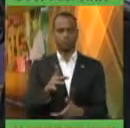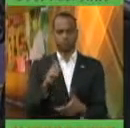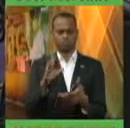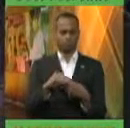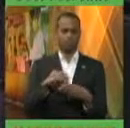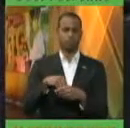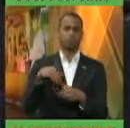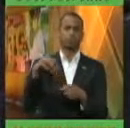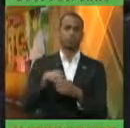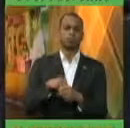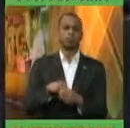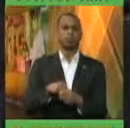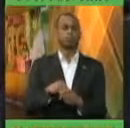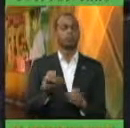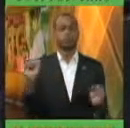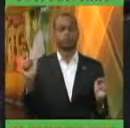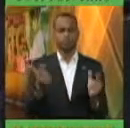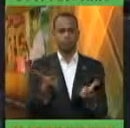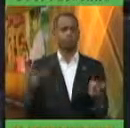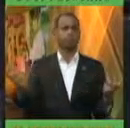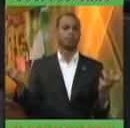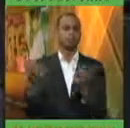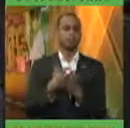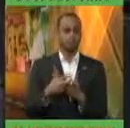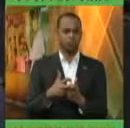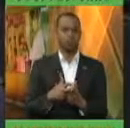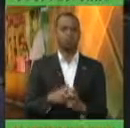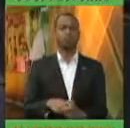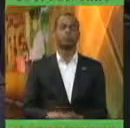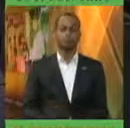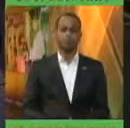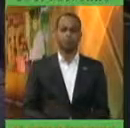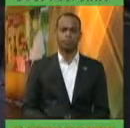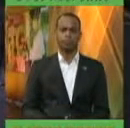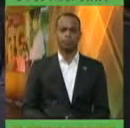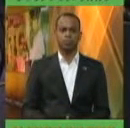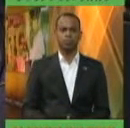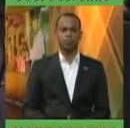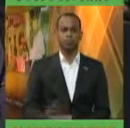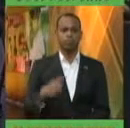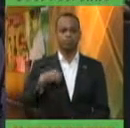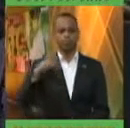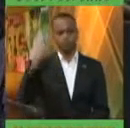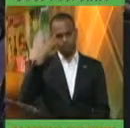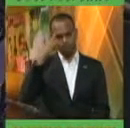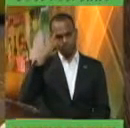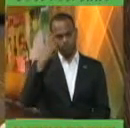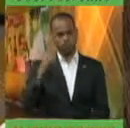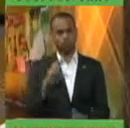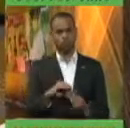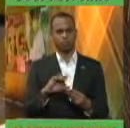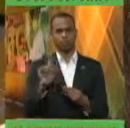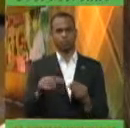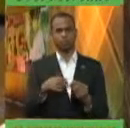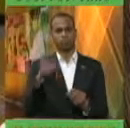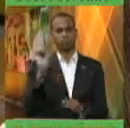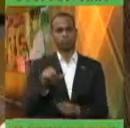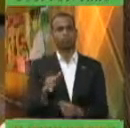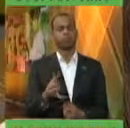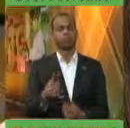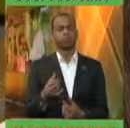claro nos incumbe a todos ya todas y pienso cuando hablo de esto en esta esquina